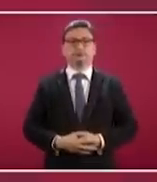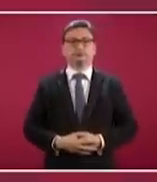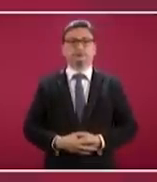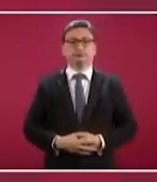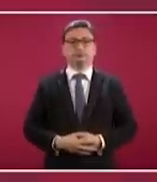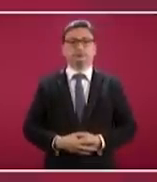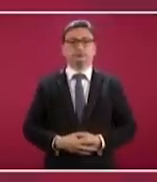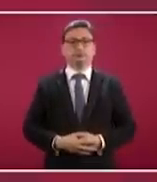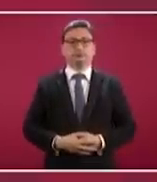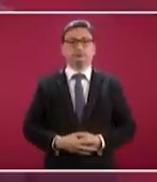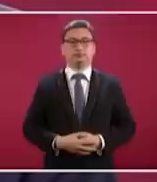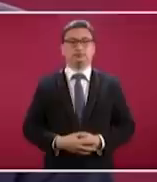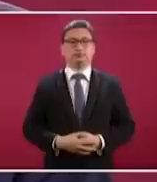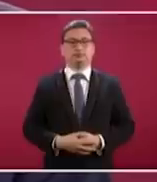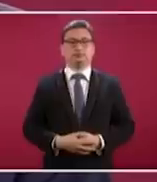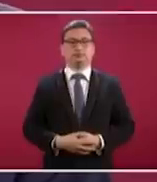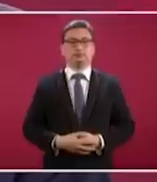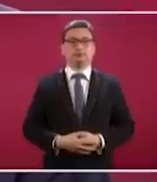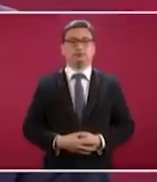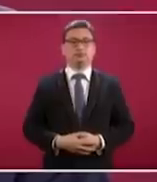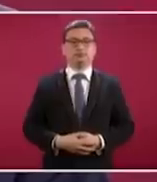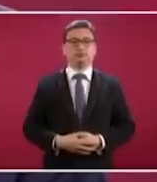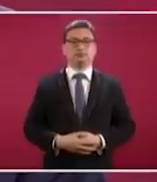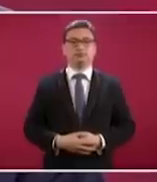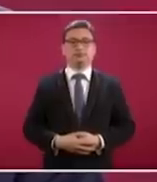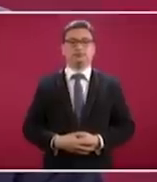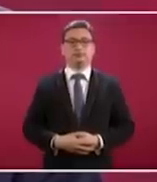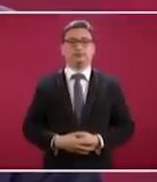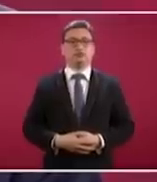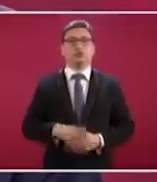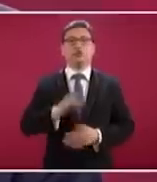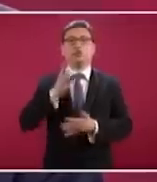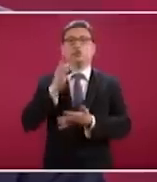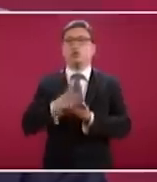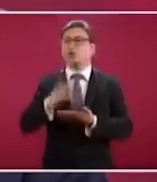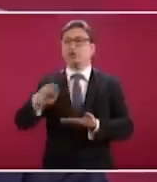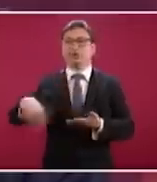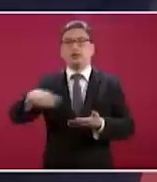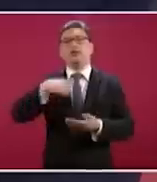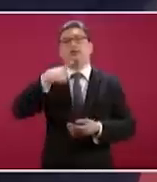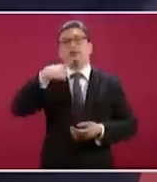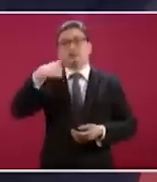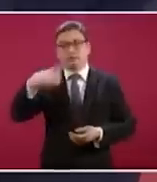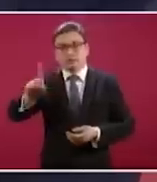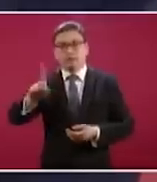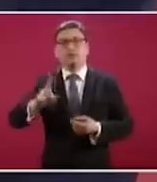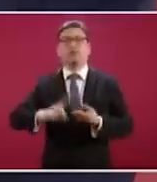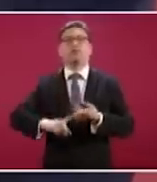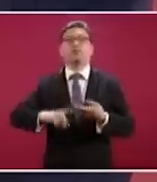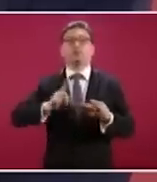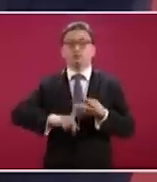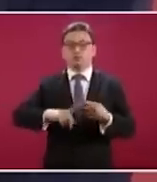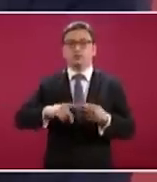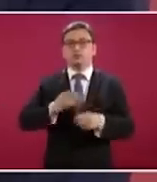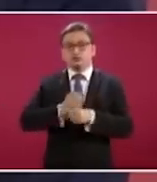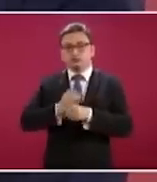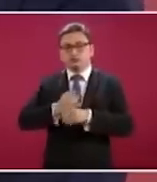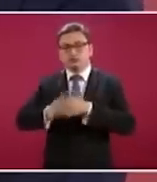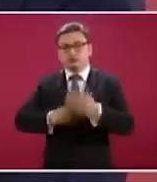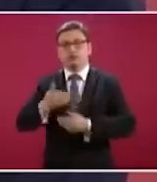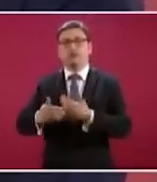Es nada más cosa de presentar las denuncias, y no